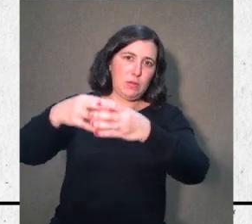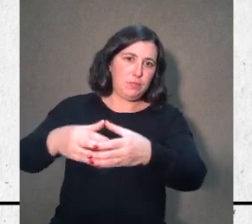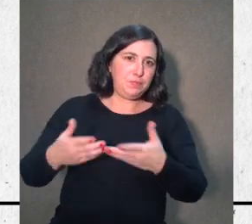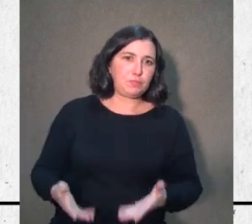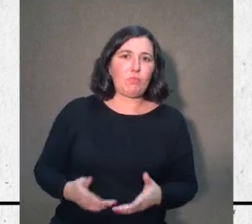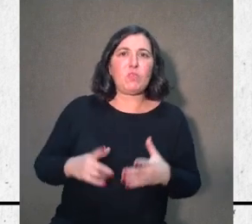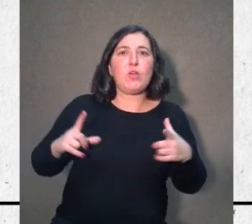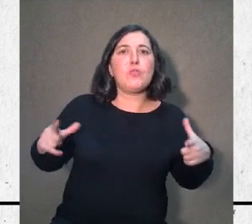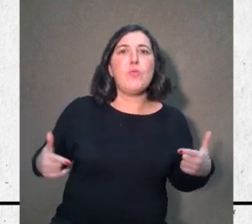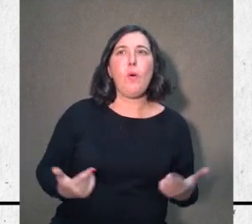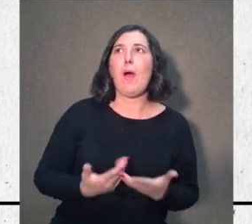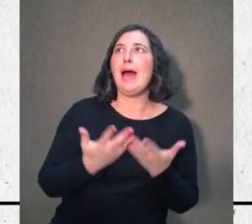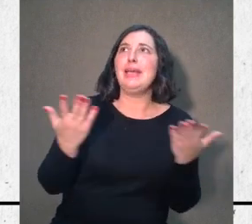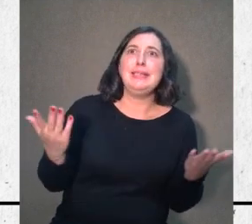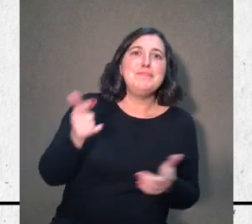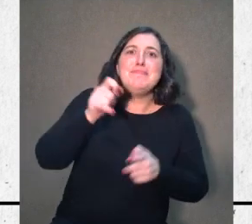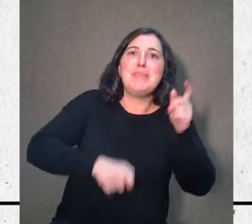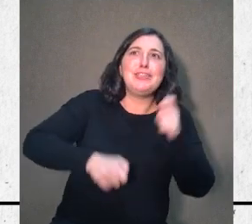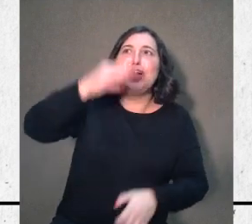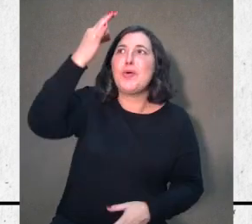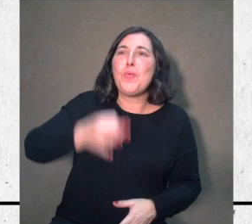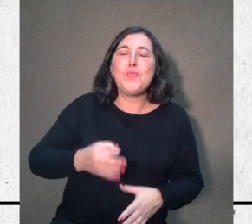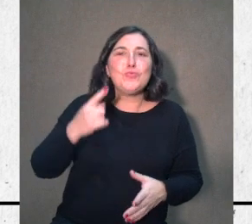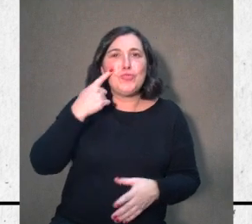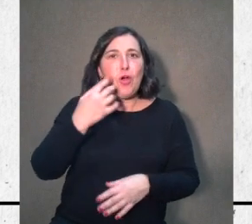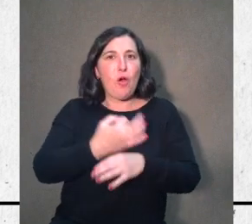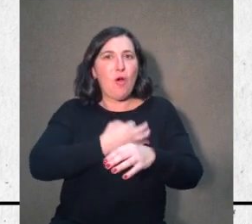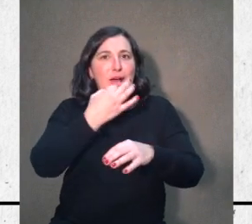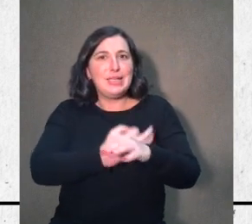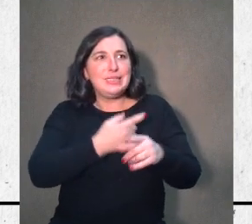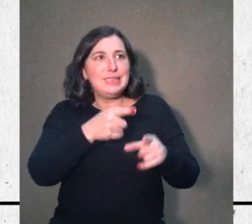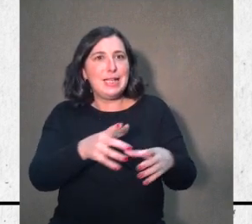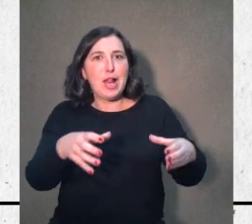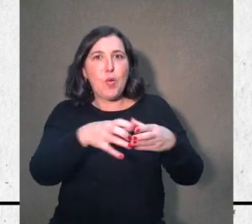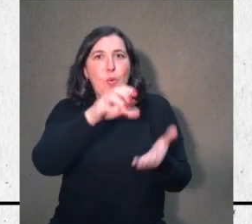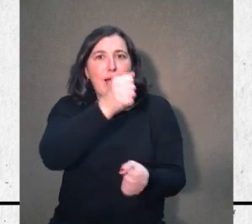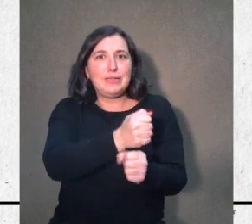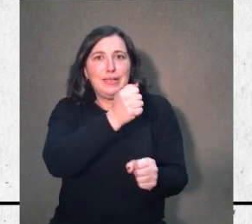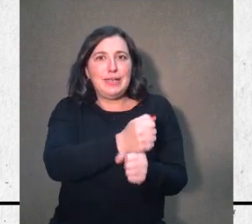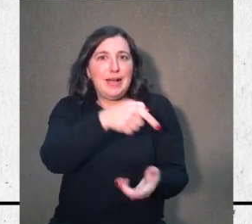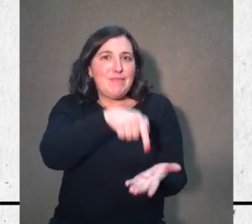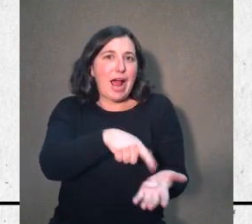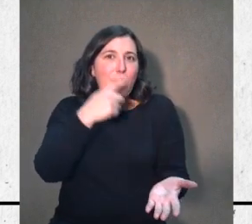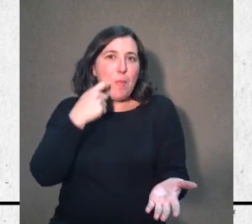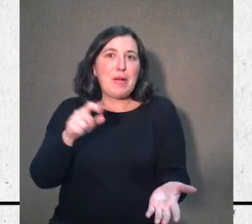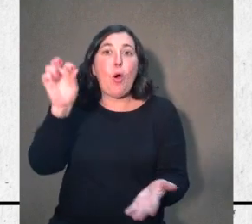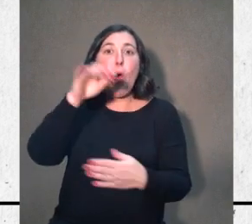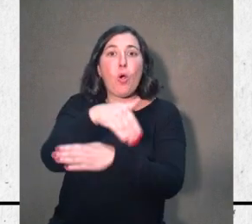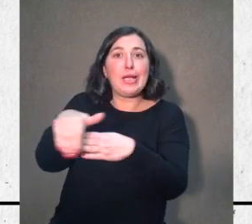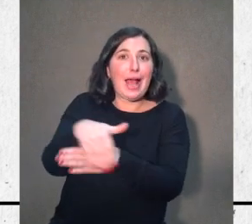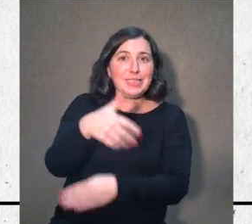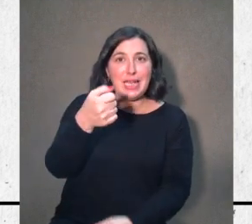no haya pasado por, o por el conservatorio donde estaba mi papá o por la calle Armonía donde vivíamos. Que además la